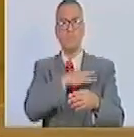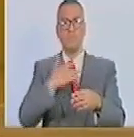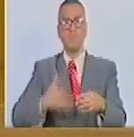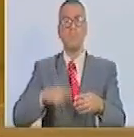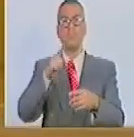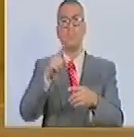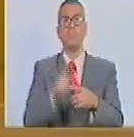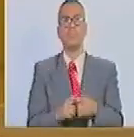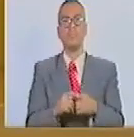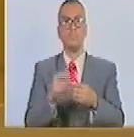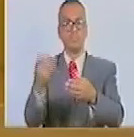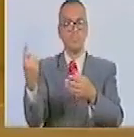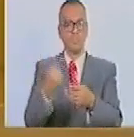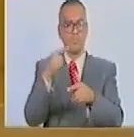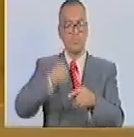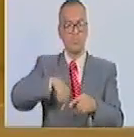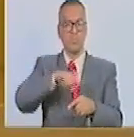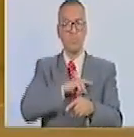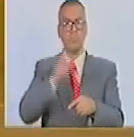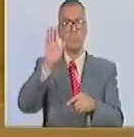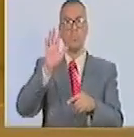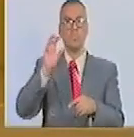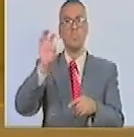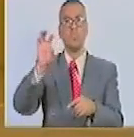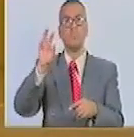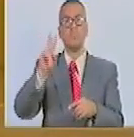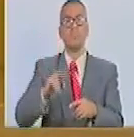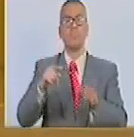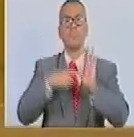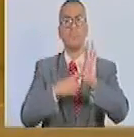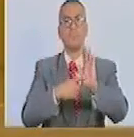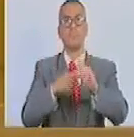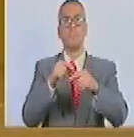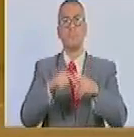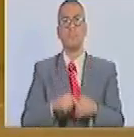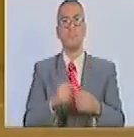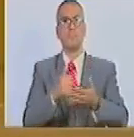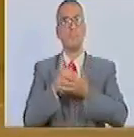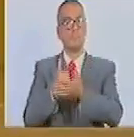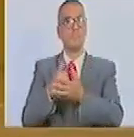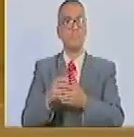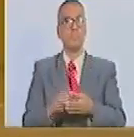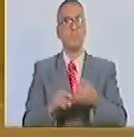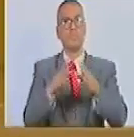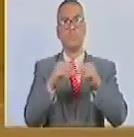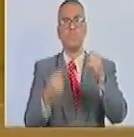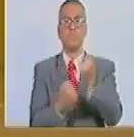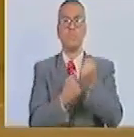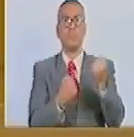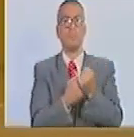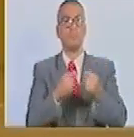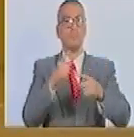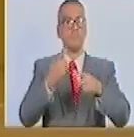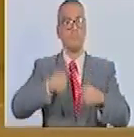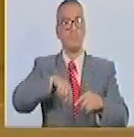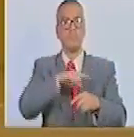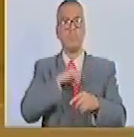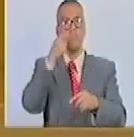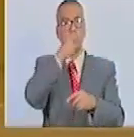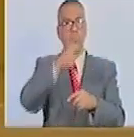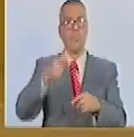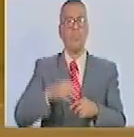Popular China acreditada ante nuestra nación como muestra de solidaridad por todo el apoyo y respaldo a nuestro